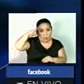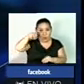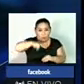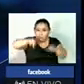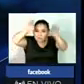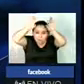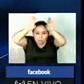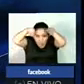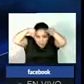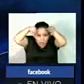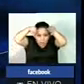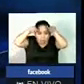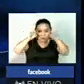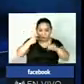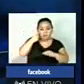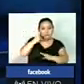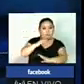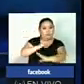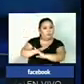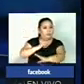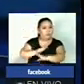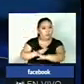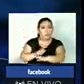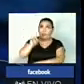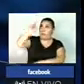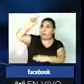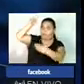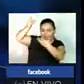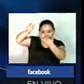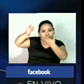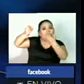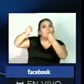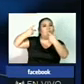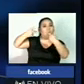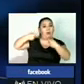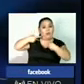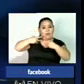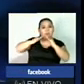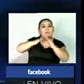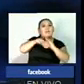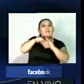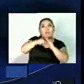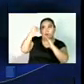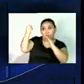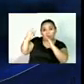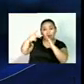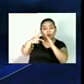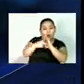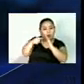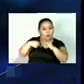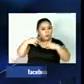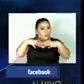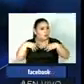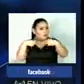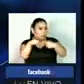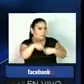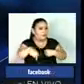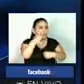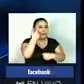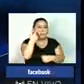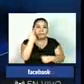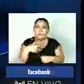el mal y no nos apartamos de él. Dios nos dio la oportunidad de quedarnos en casa y salvarnos de esta enfermedad,